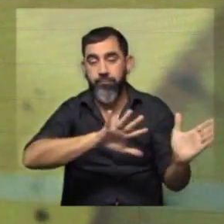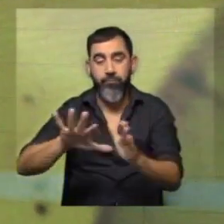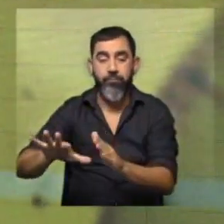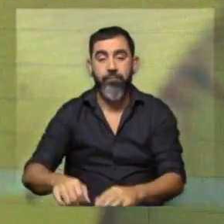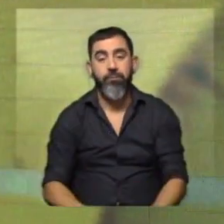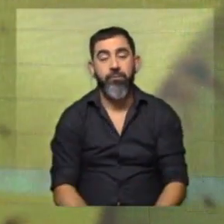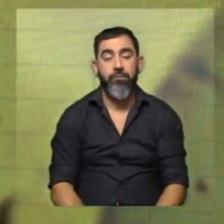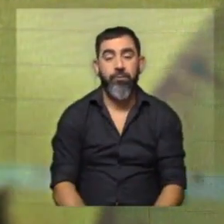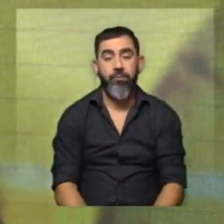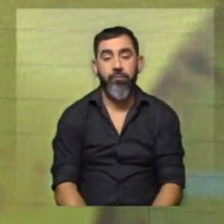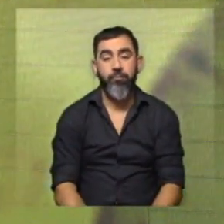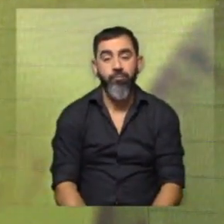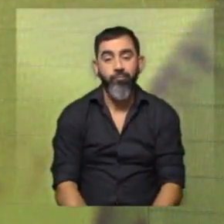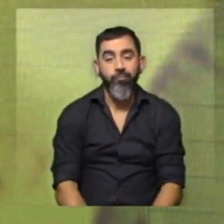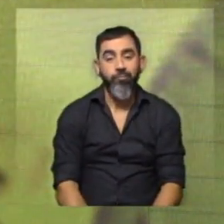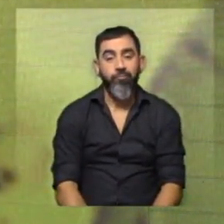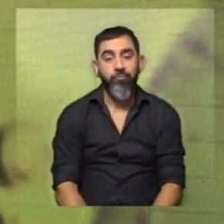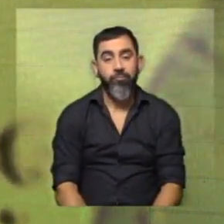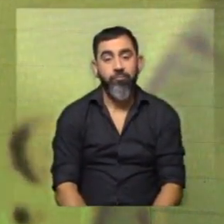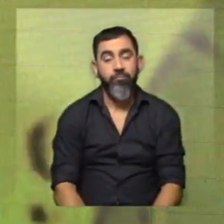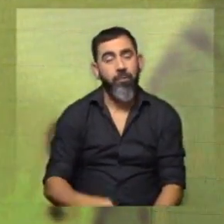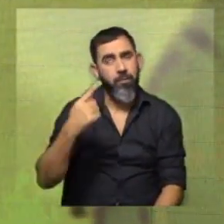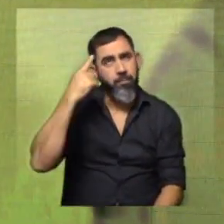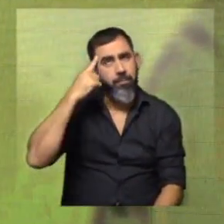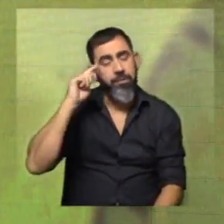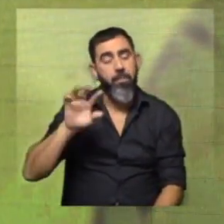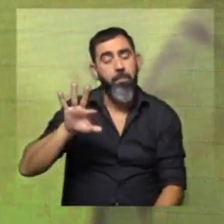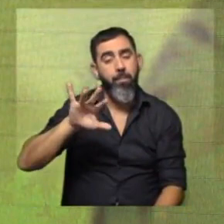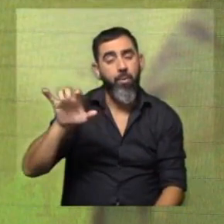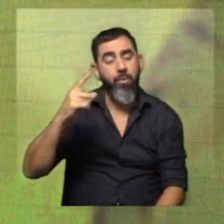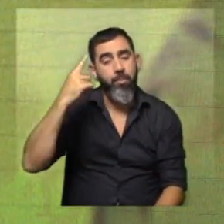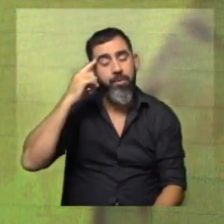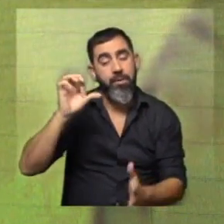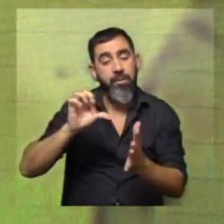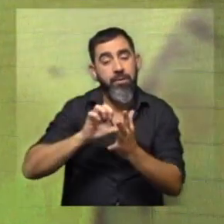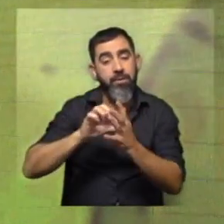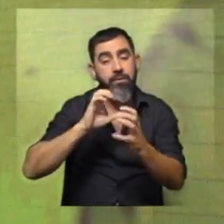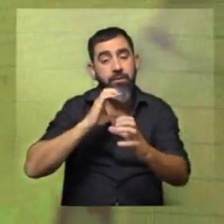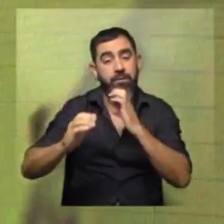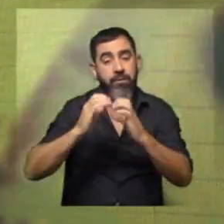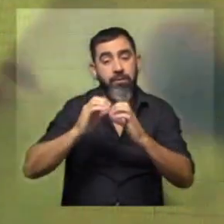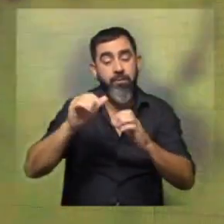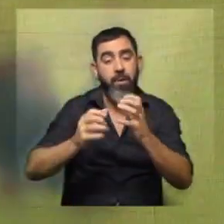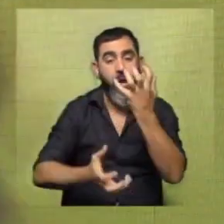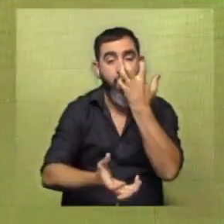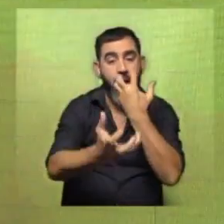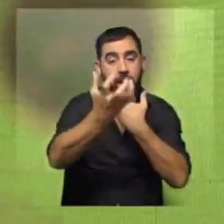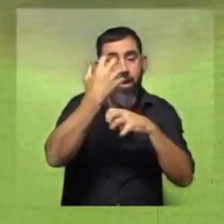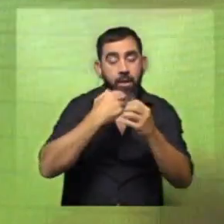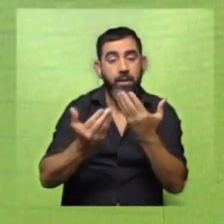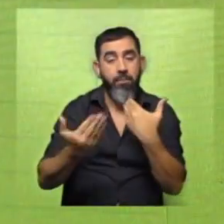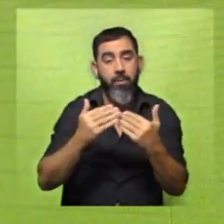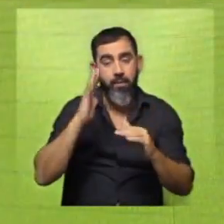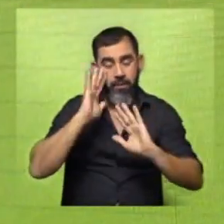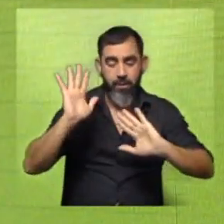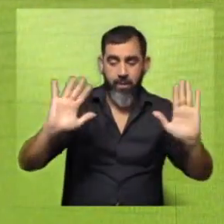alguna manera, no sé, pensaba recién en las microondas y pensaba en el sistema de comunicación de estos animales de los que vamos a hablar ahora. No tiene nada